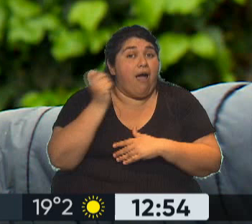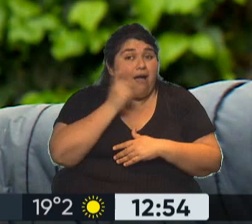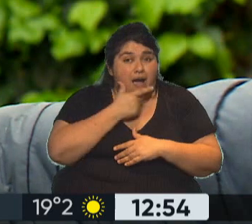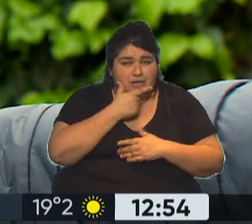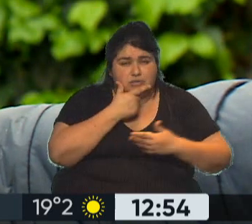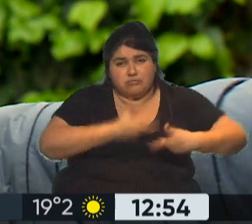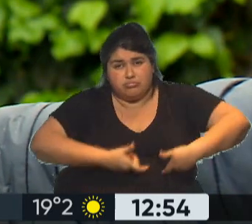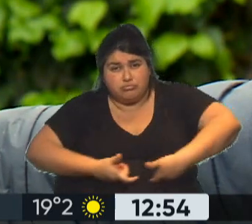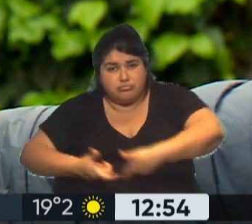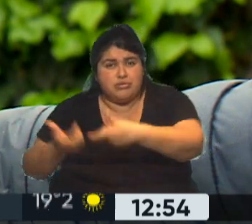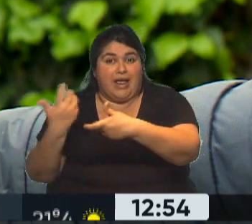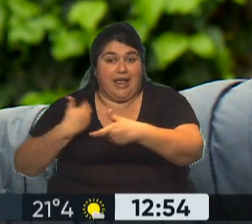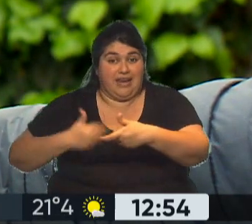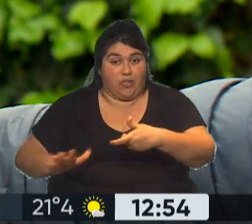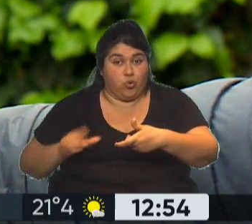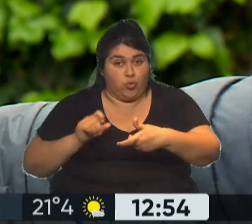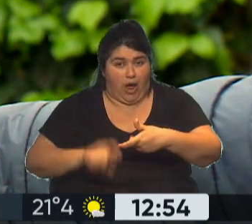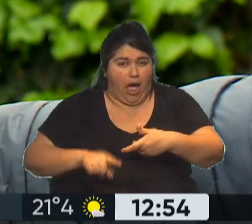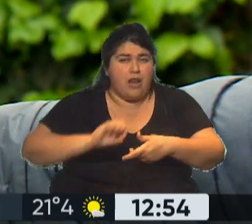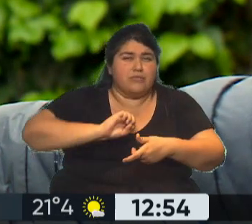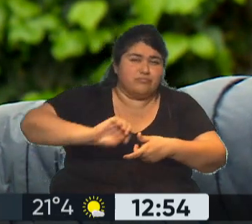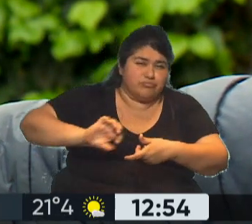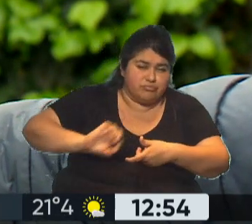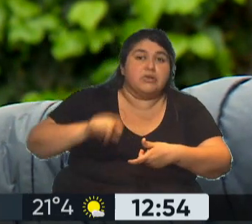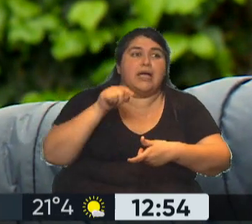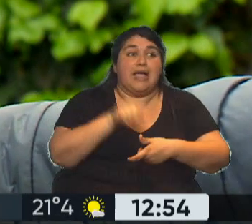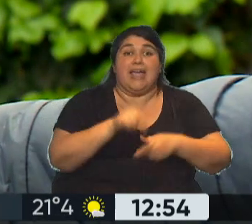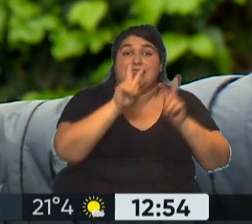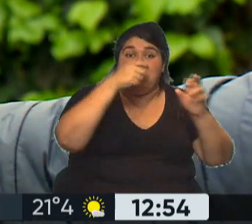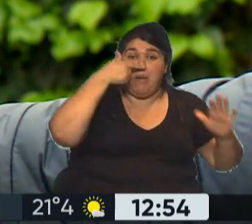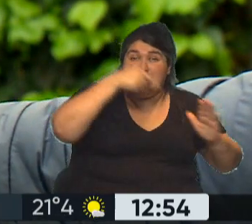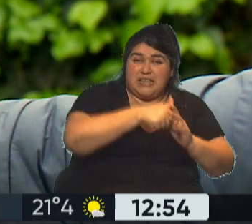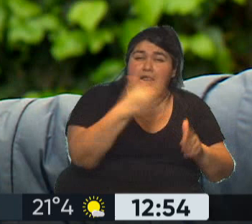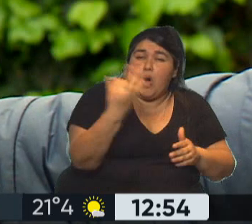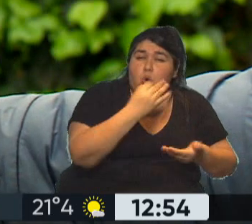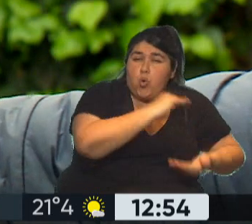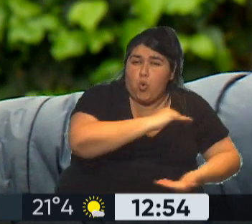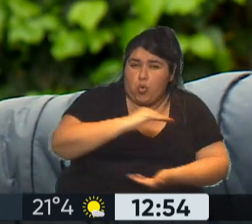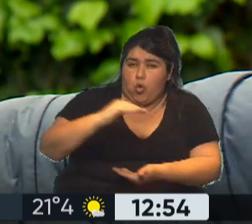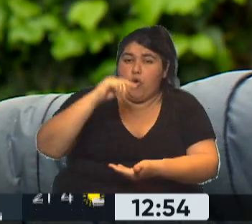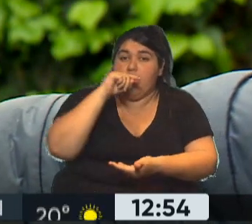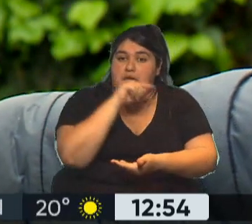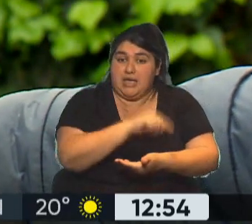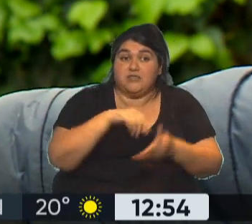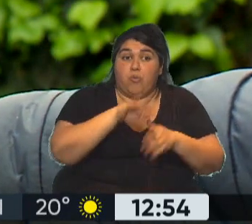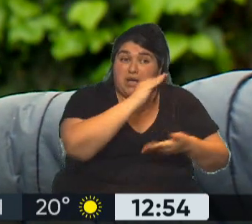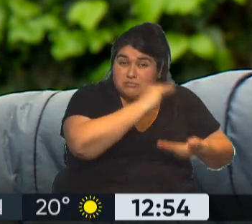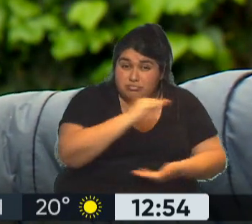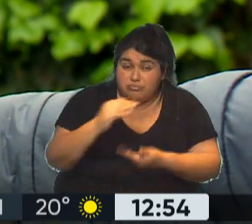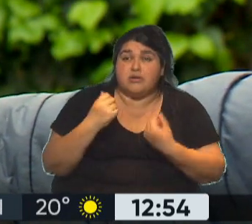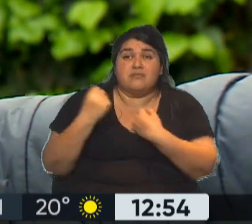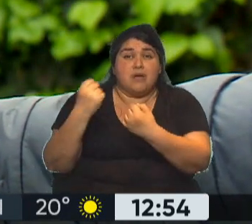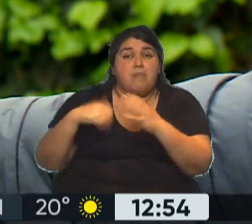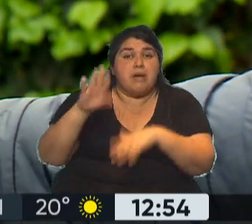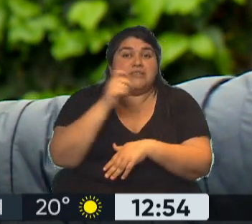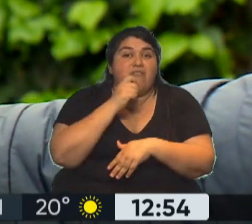en materia de gas natural Esto es lo que viene a pasar en materia de crudo el petróleo incluso tiene una capacidad por su capacidad de almacenamiento y de transporte más